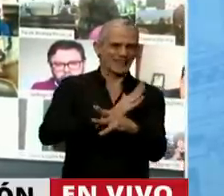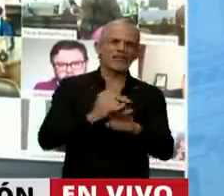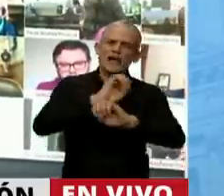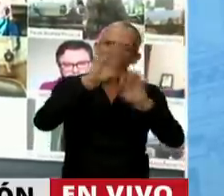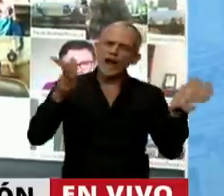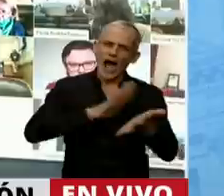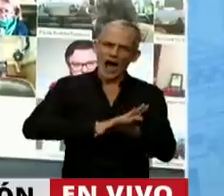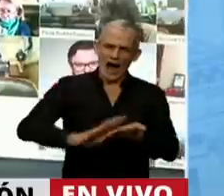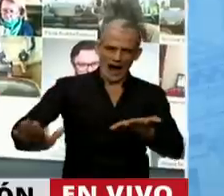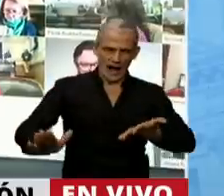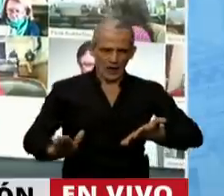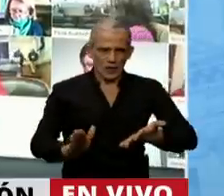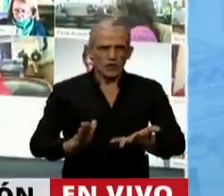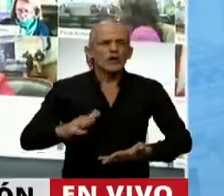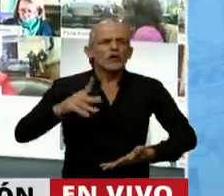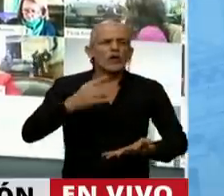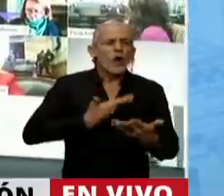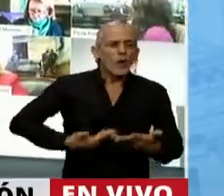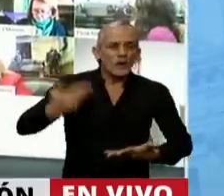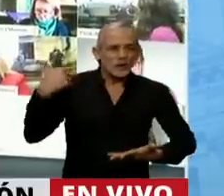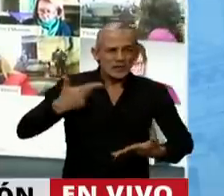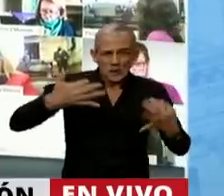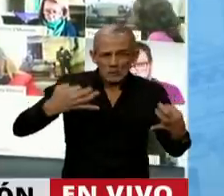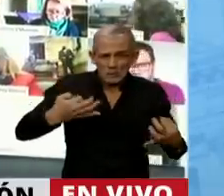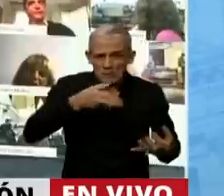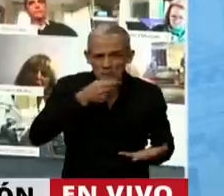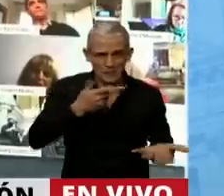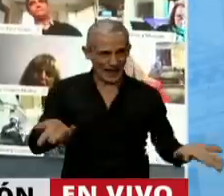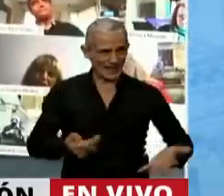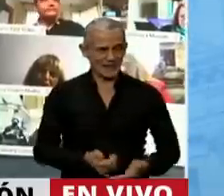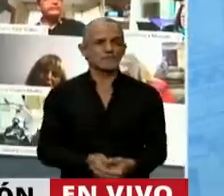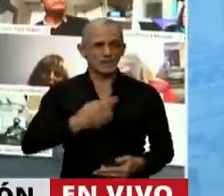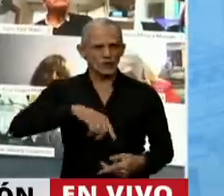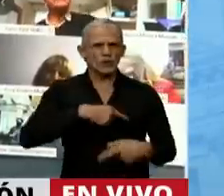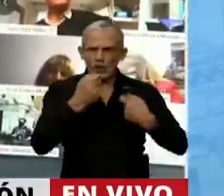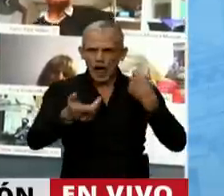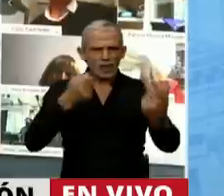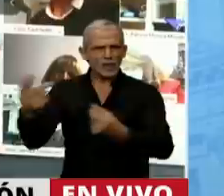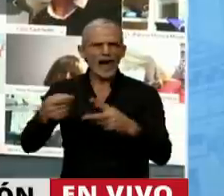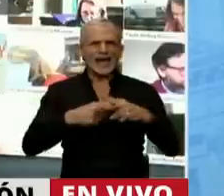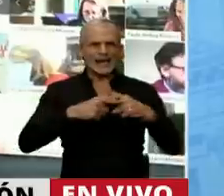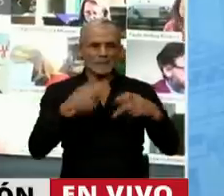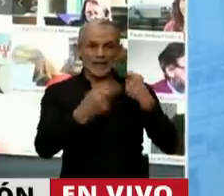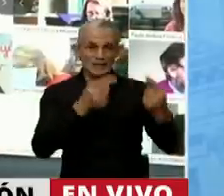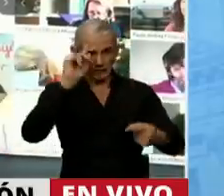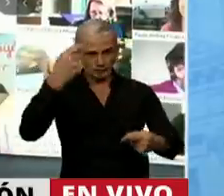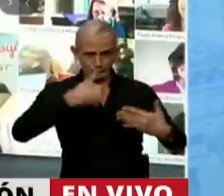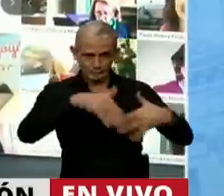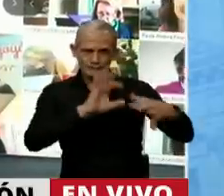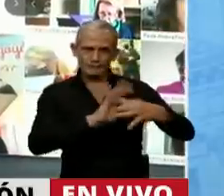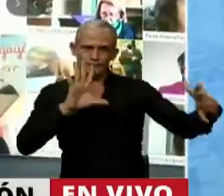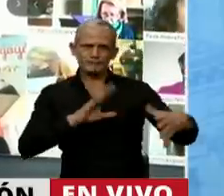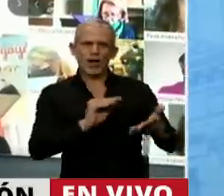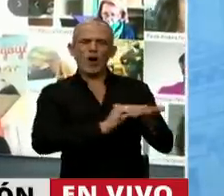transparencia, que no se cumplió en la gestión anterior. Nosotros hemos dotado de mayores herramientas de autonomía a